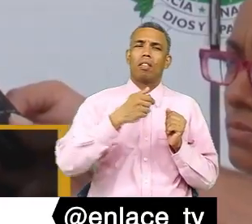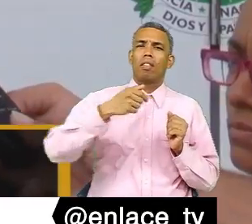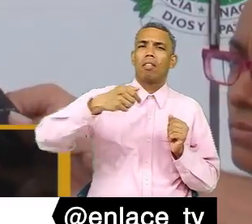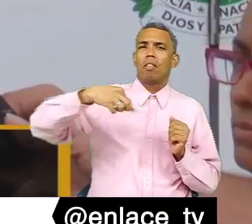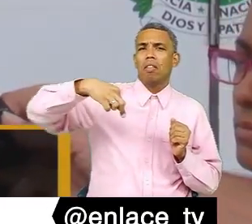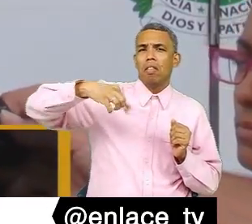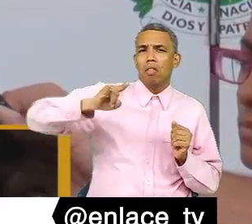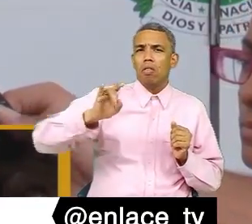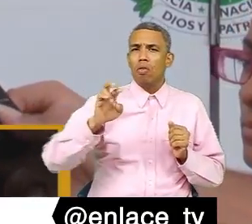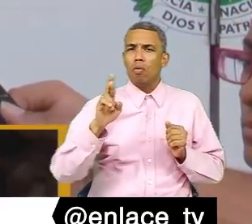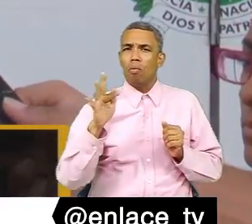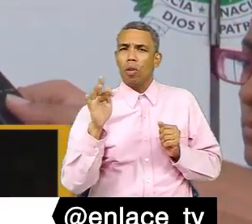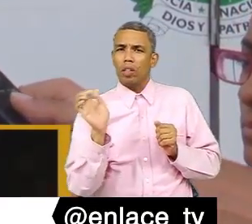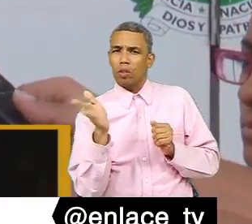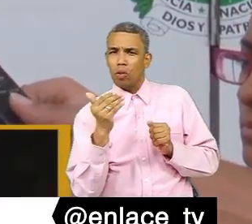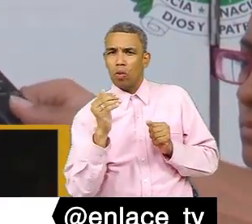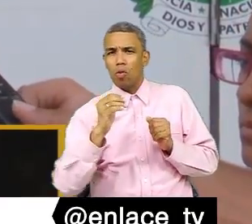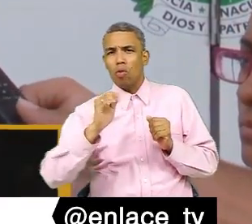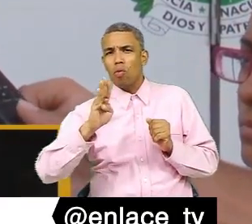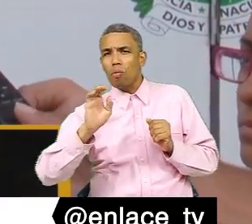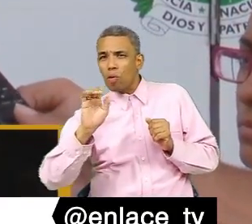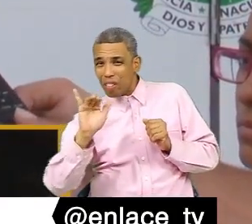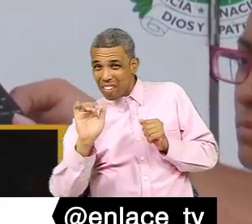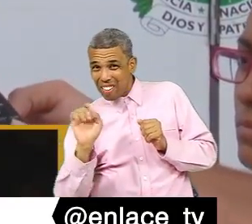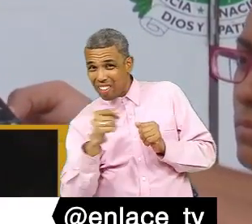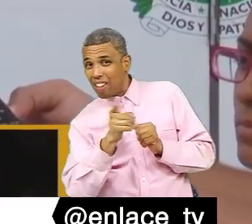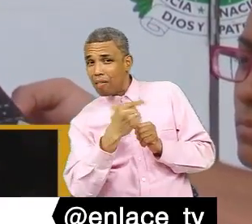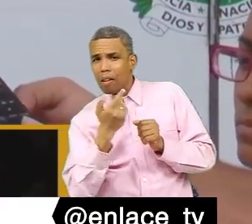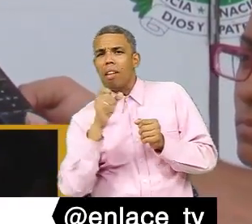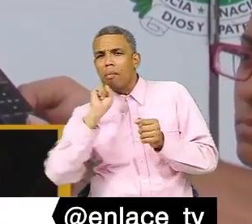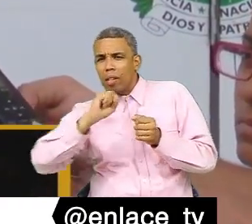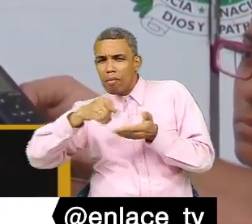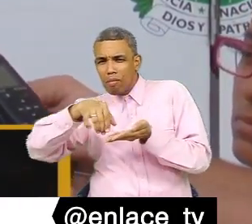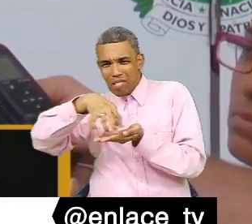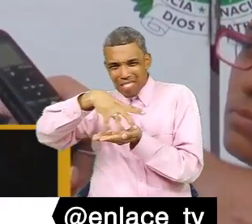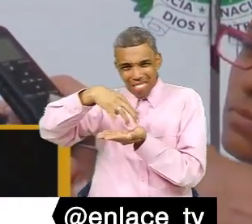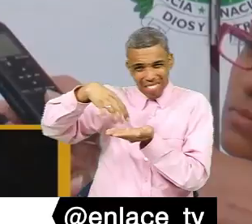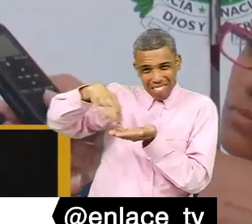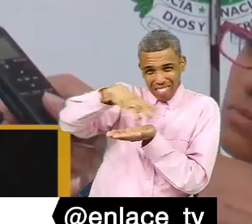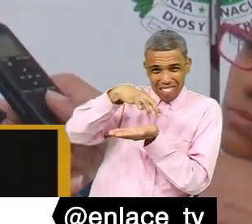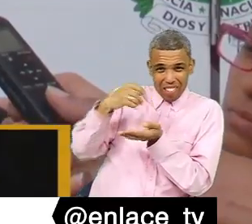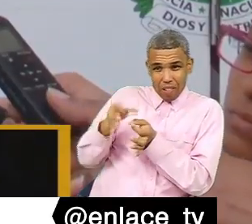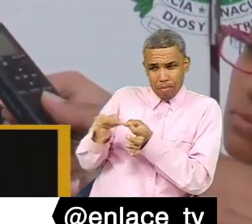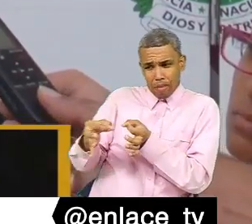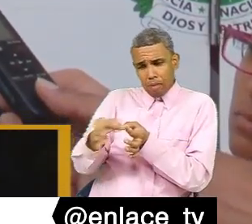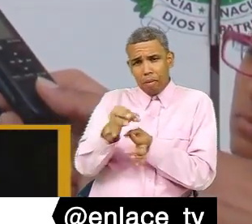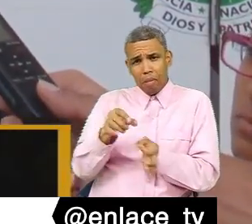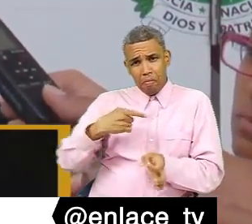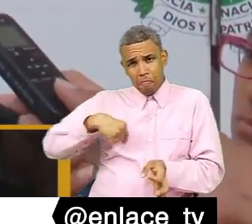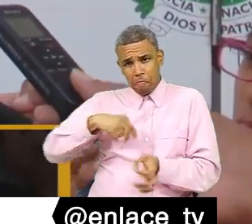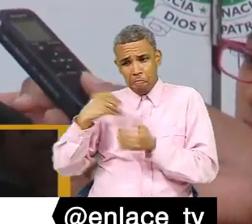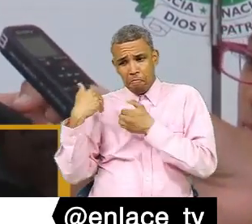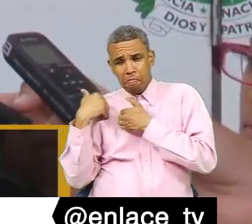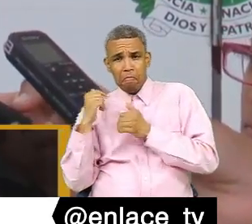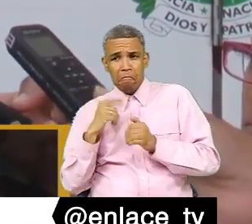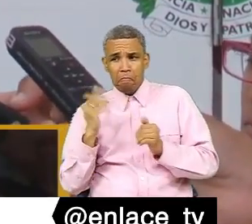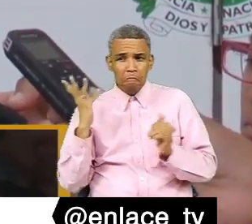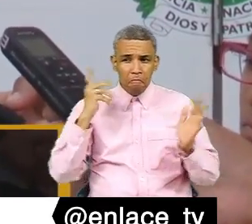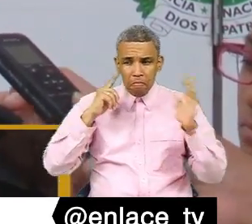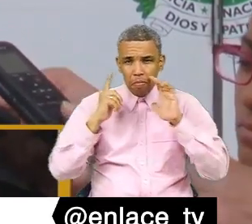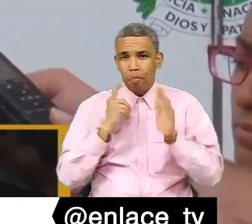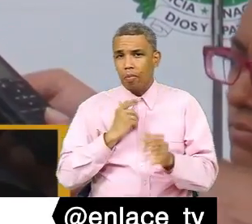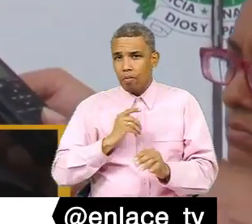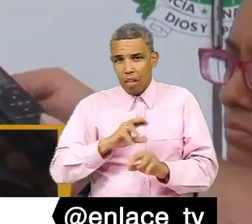otros municipios de Santander que hacen parte de nuestra jurisdicción. De aquí en adelante lo que nos corresponde es seguir brindando toda